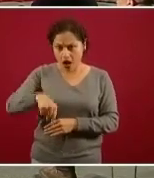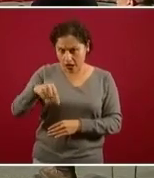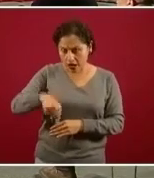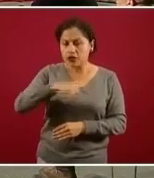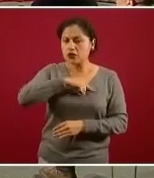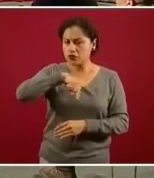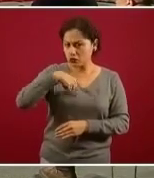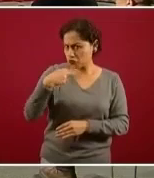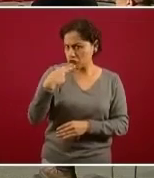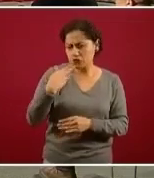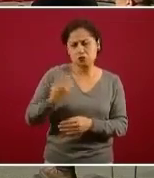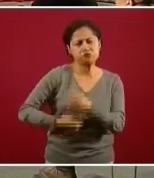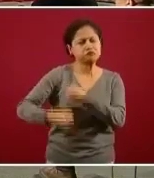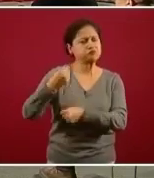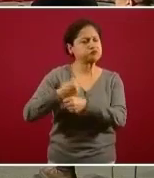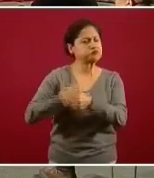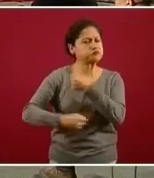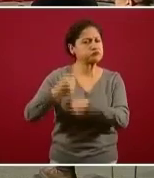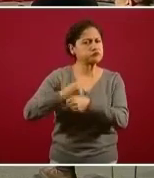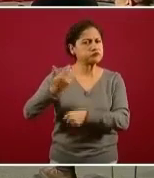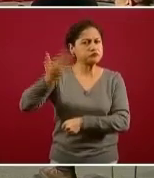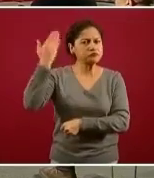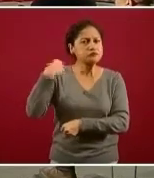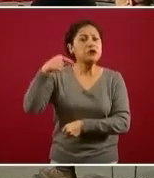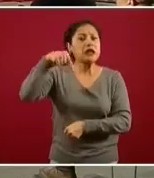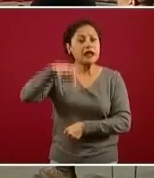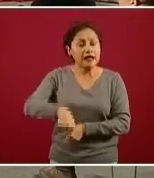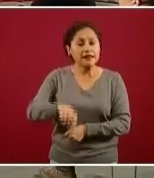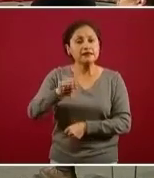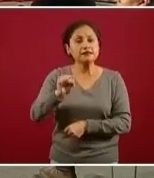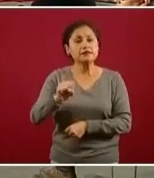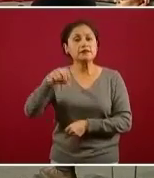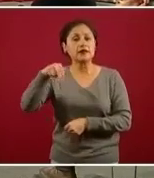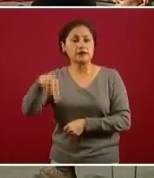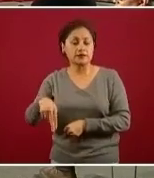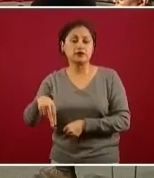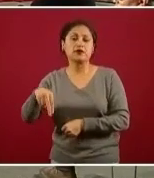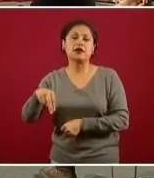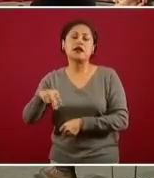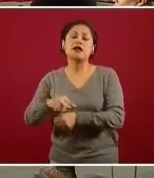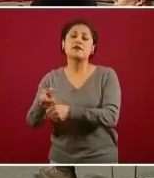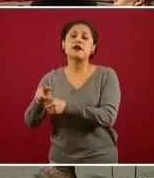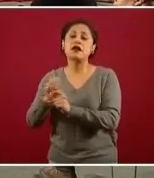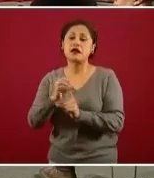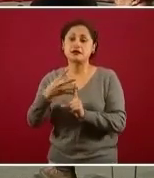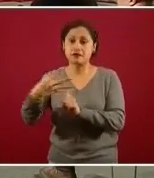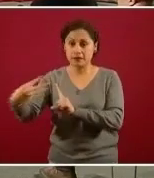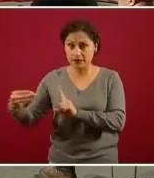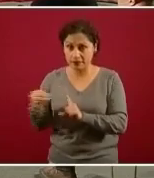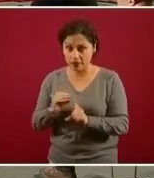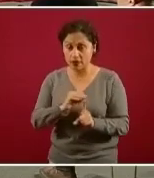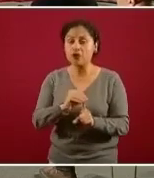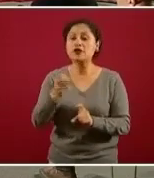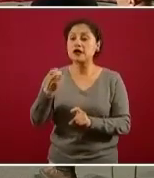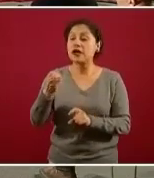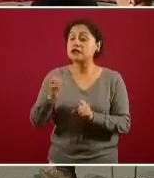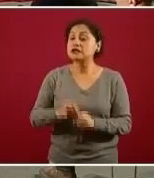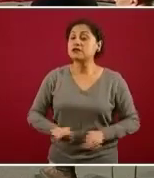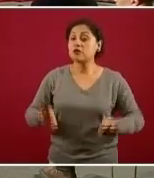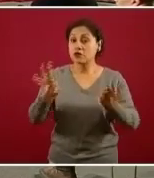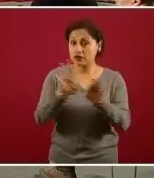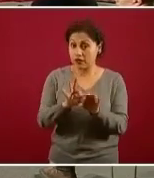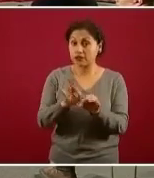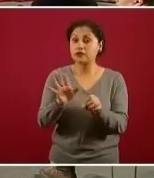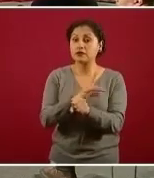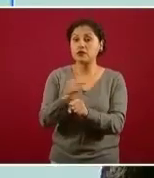es parte sustancial del Sistema Nacional de Vigilancia Epidemiológica que representa lo que ha ocurrido